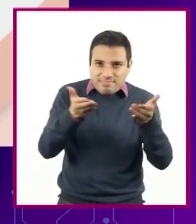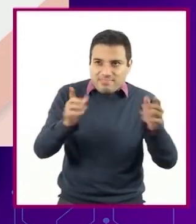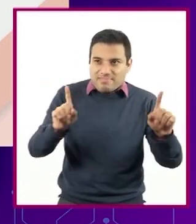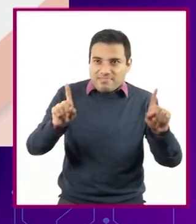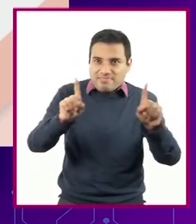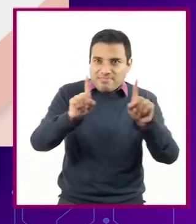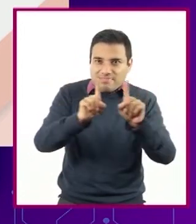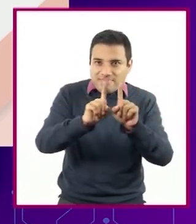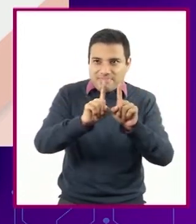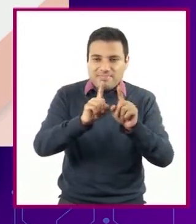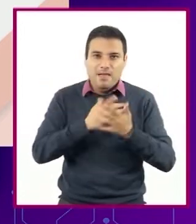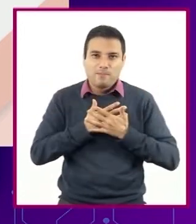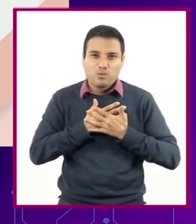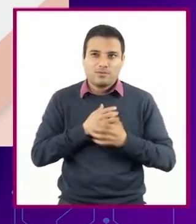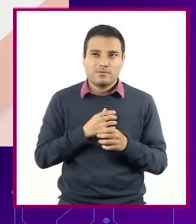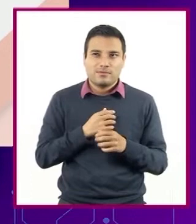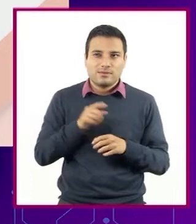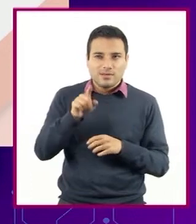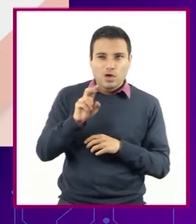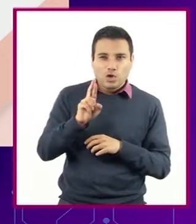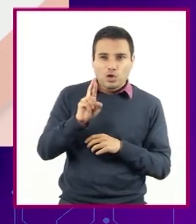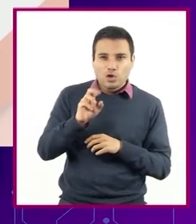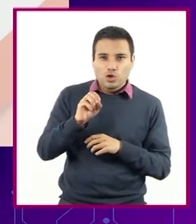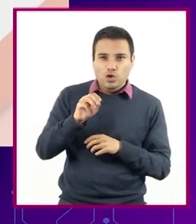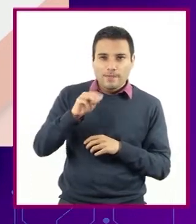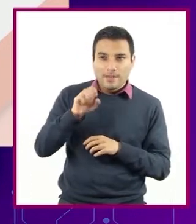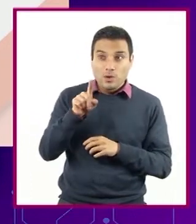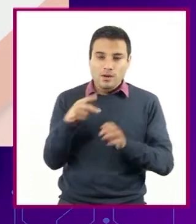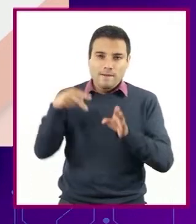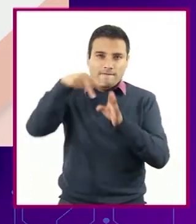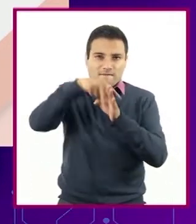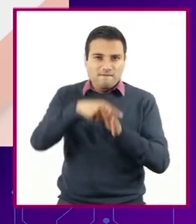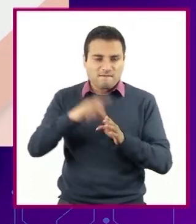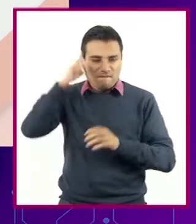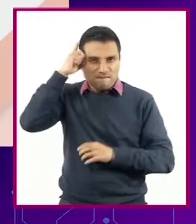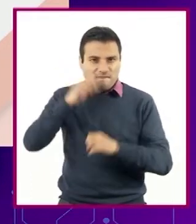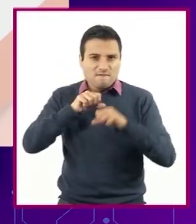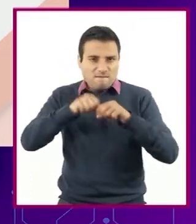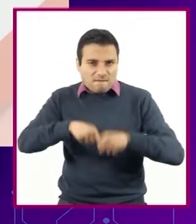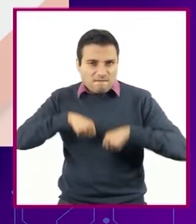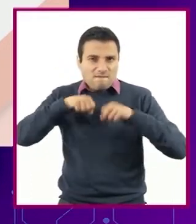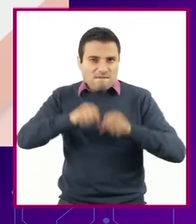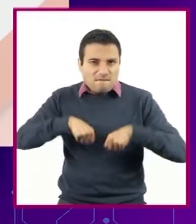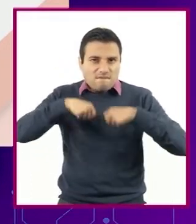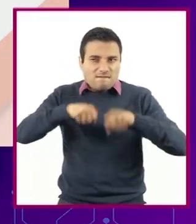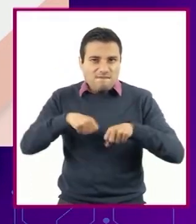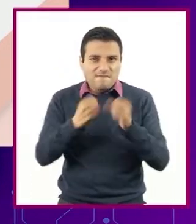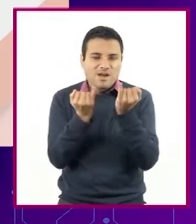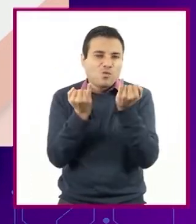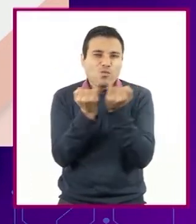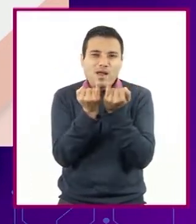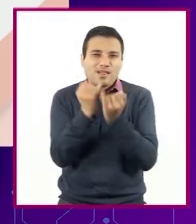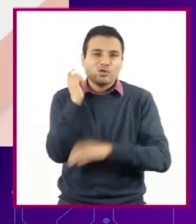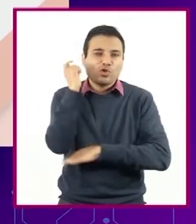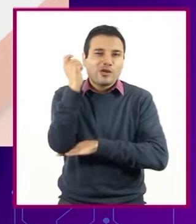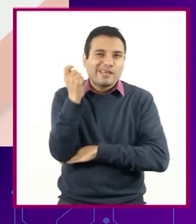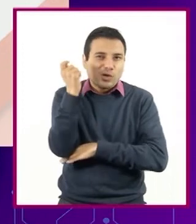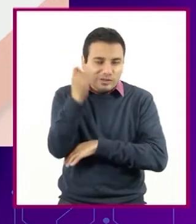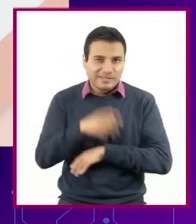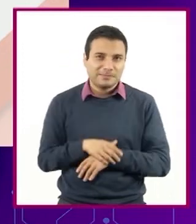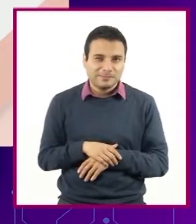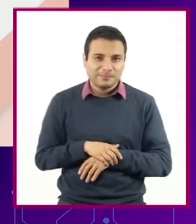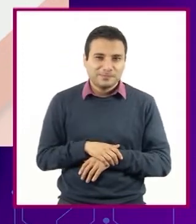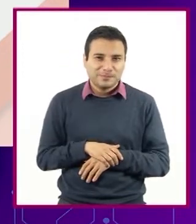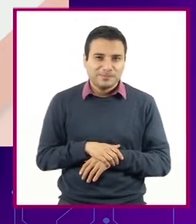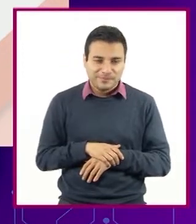una especie de aventurero caballero que galopa sobre su corcel cual Don Quijote. Sin embargo, al empezar a hilar las palabras